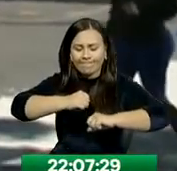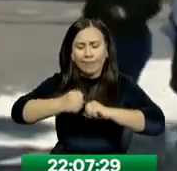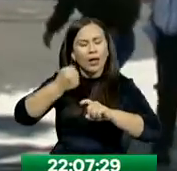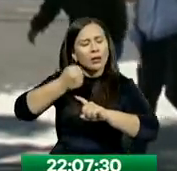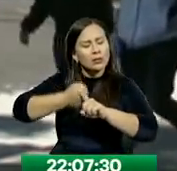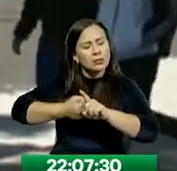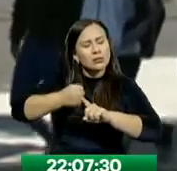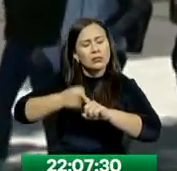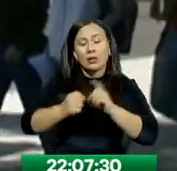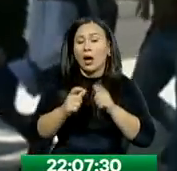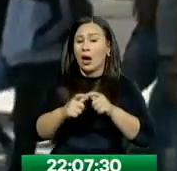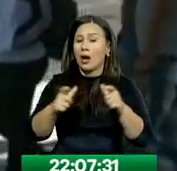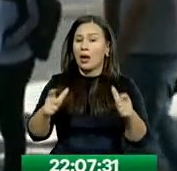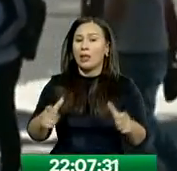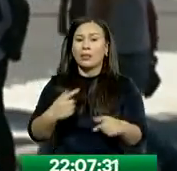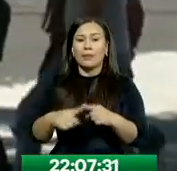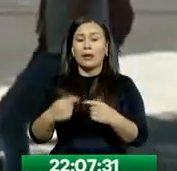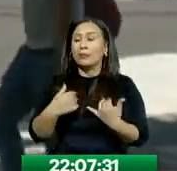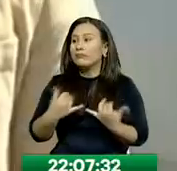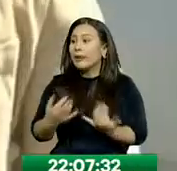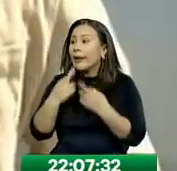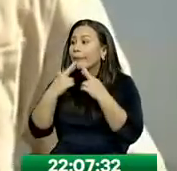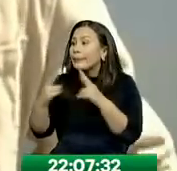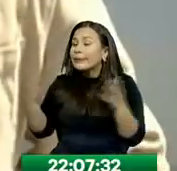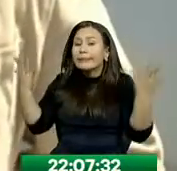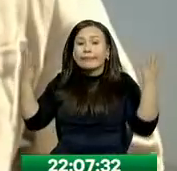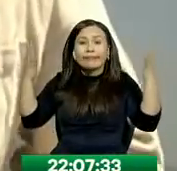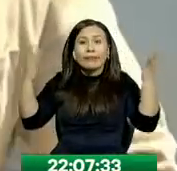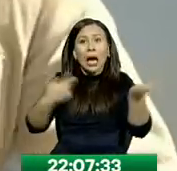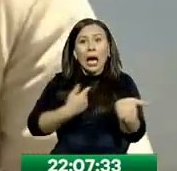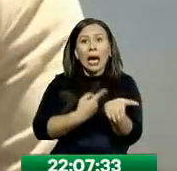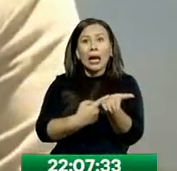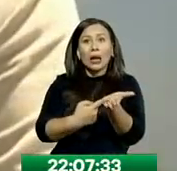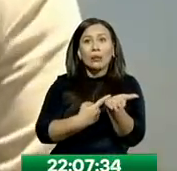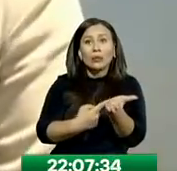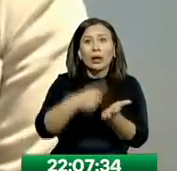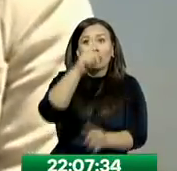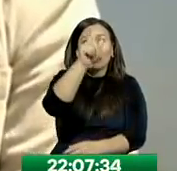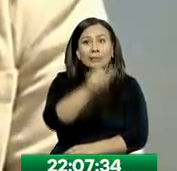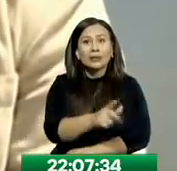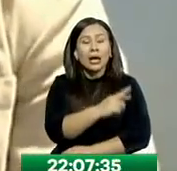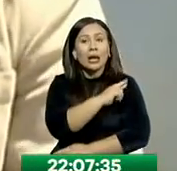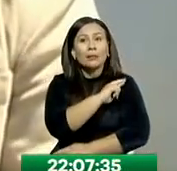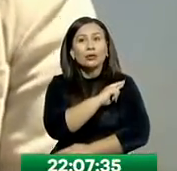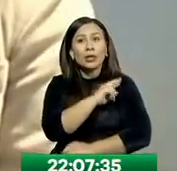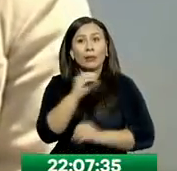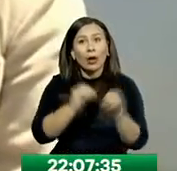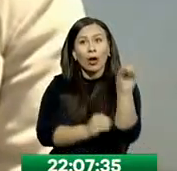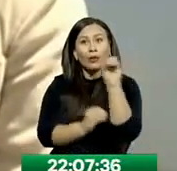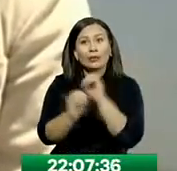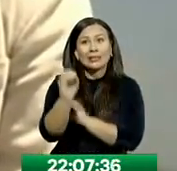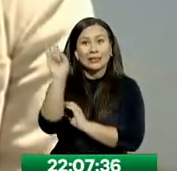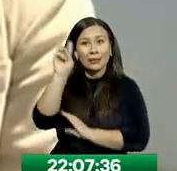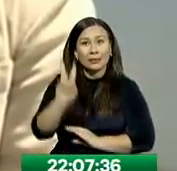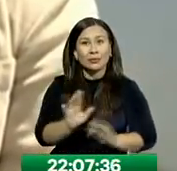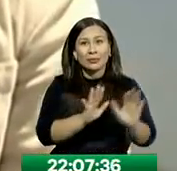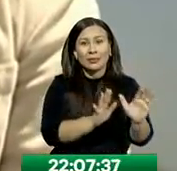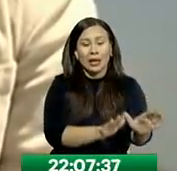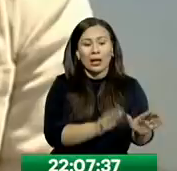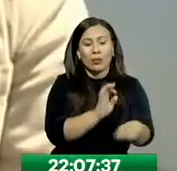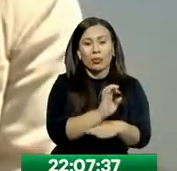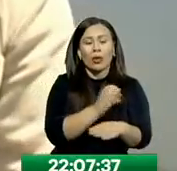grandes pero sin mayores resultados de reunión con el embajador encargado de venezuela en el ecuador justamente para